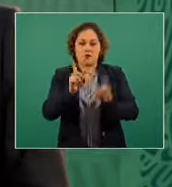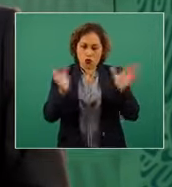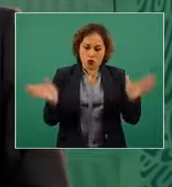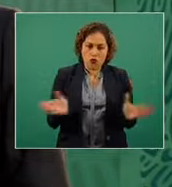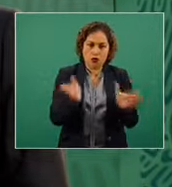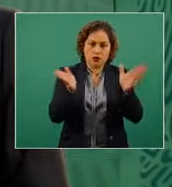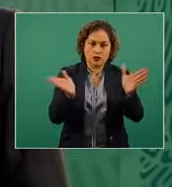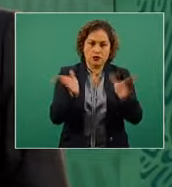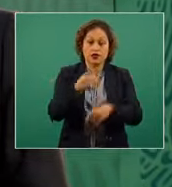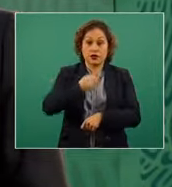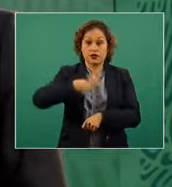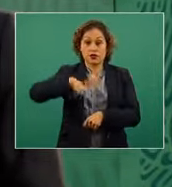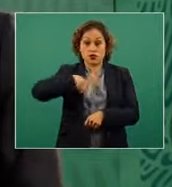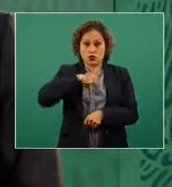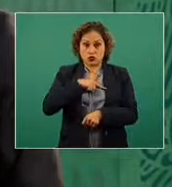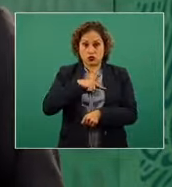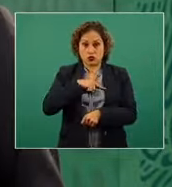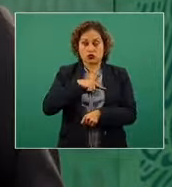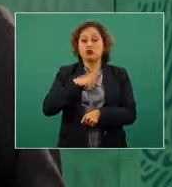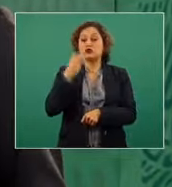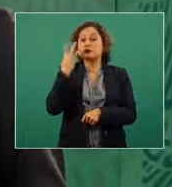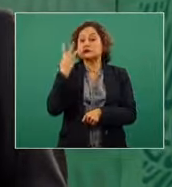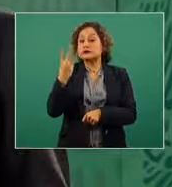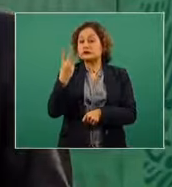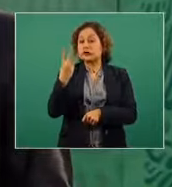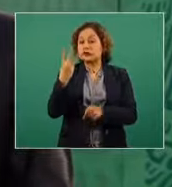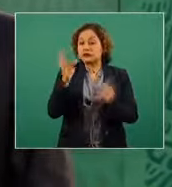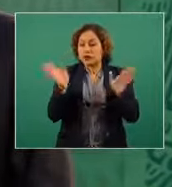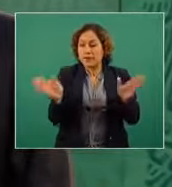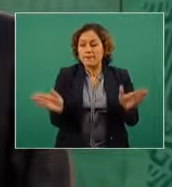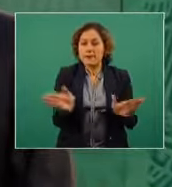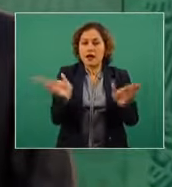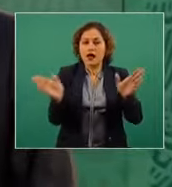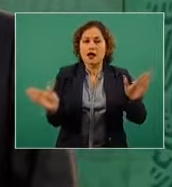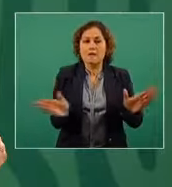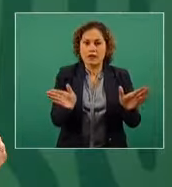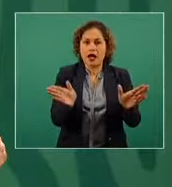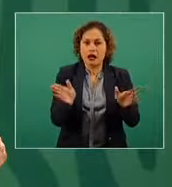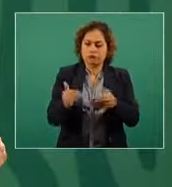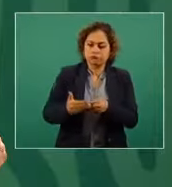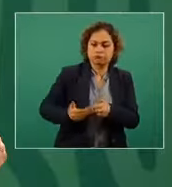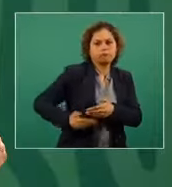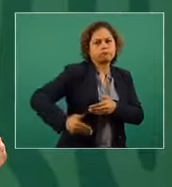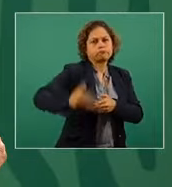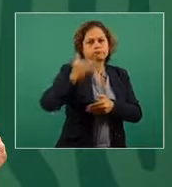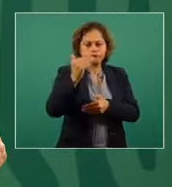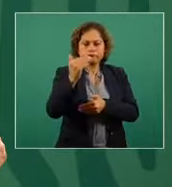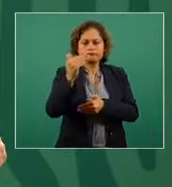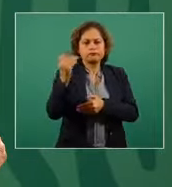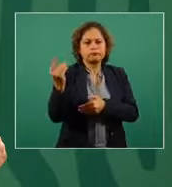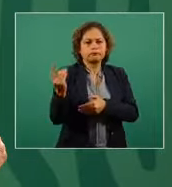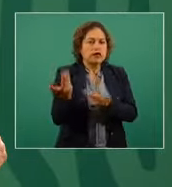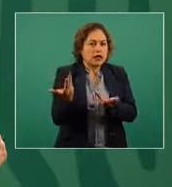mantener durante todo el gobierno, durante todo el sexenio.